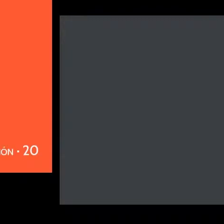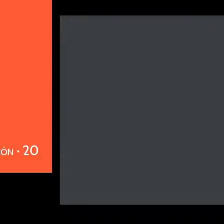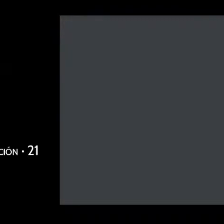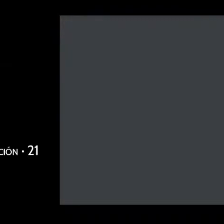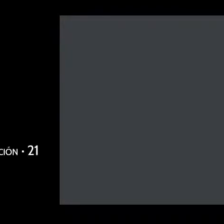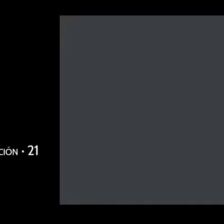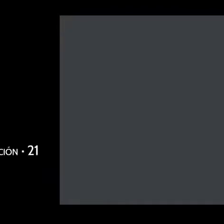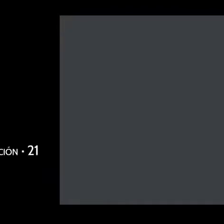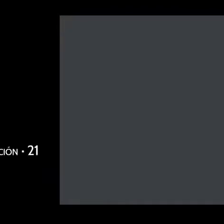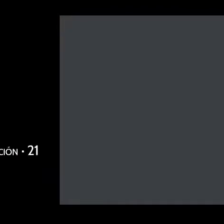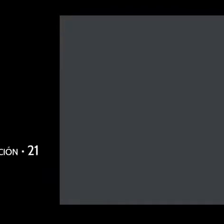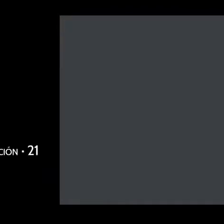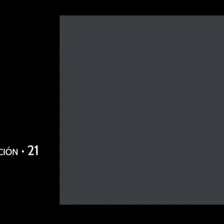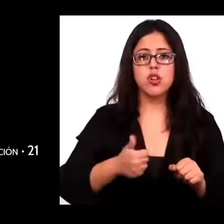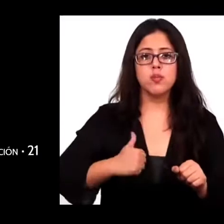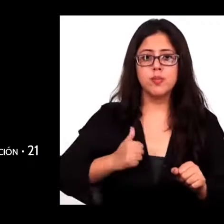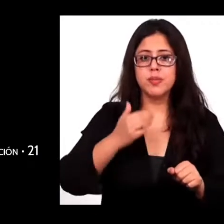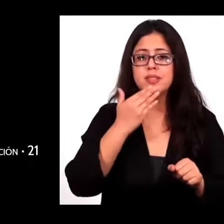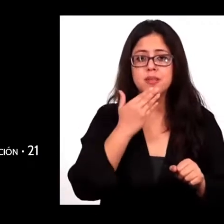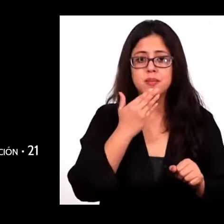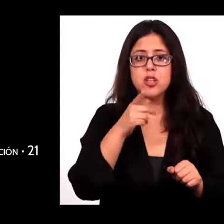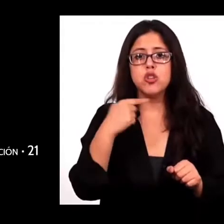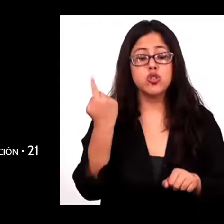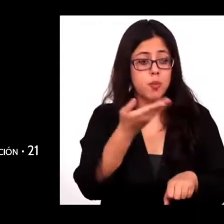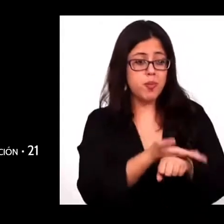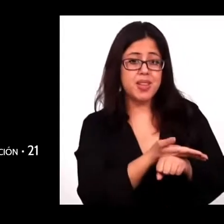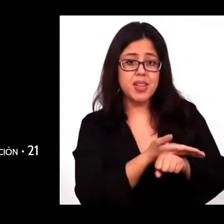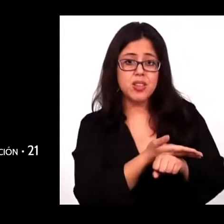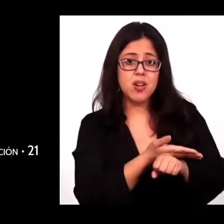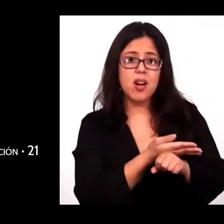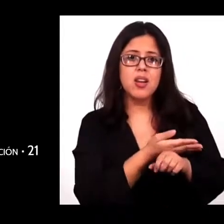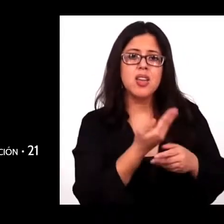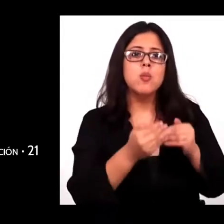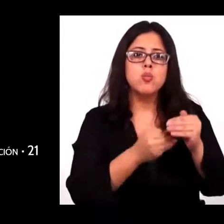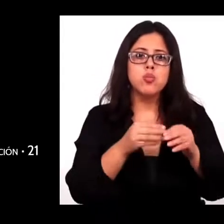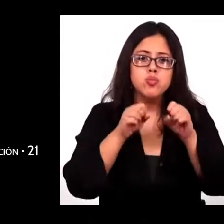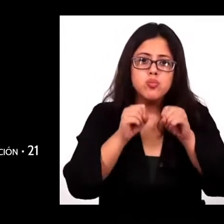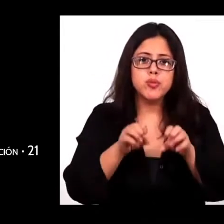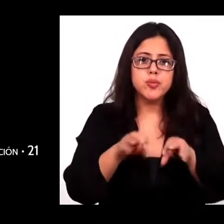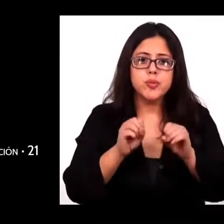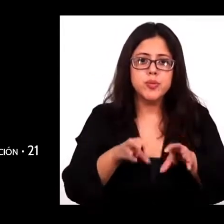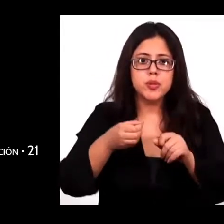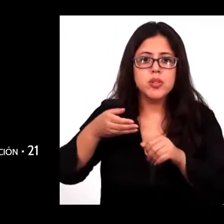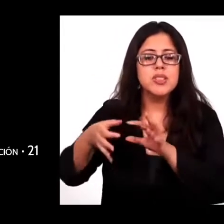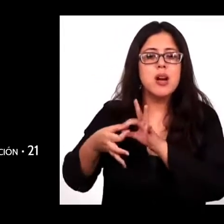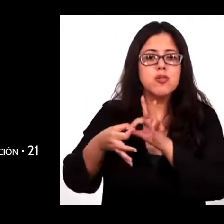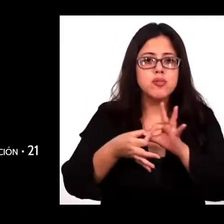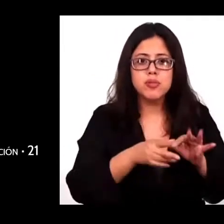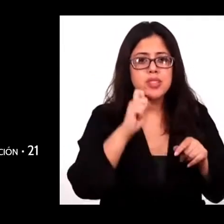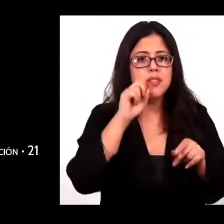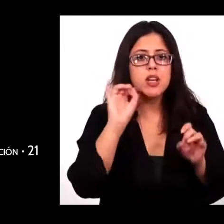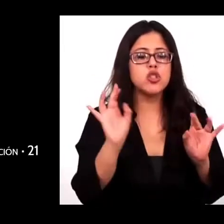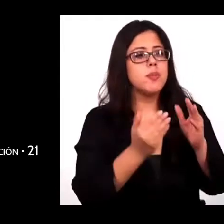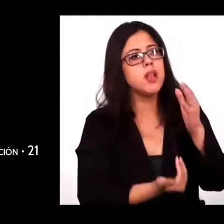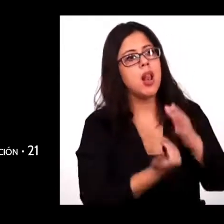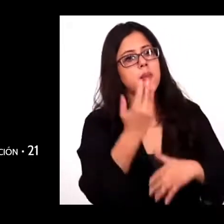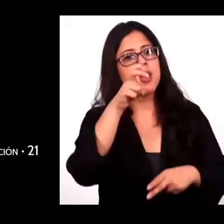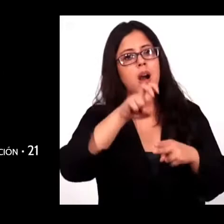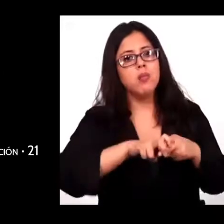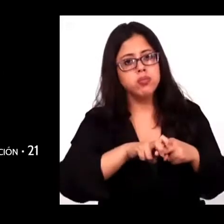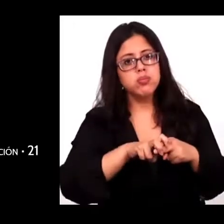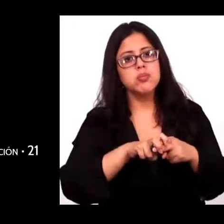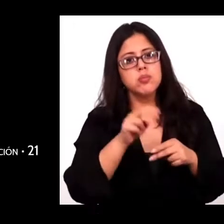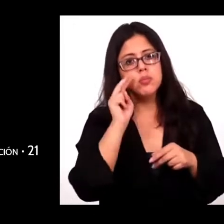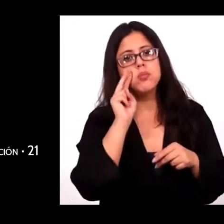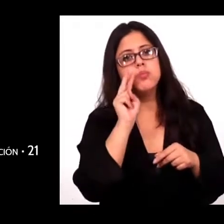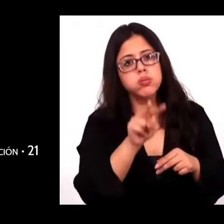a los funcionarios policiales y en lo que nosotros hemos pedido, procesos de formación continua, que no basten con una mañana sentados en una situación